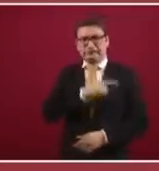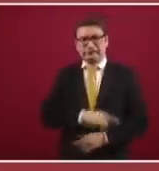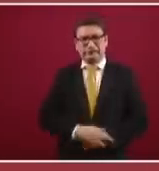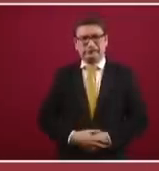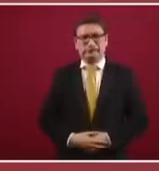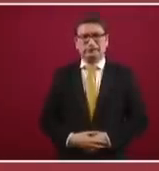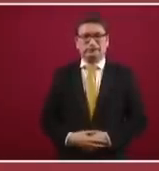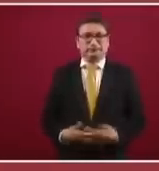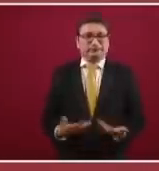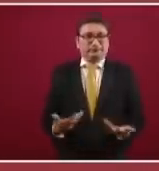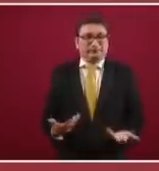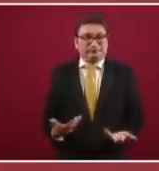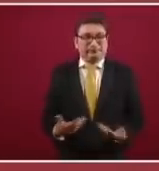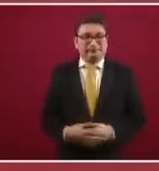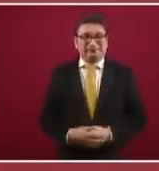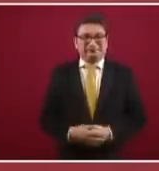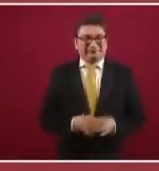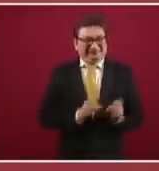Hay cosas